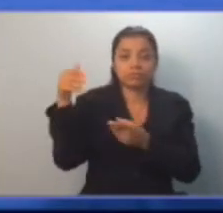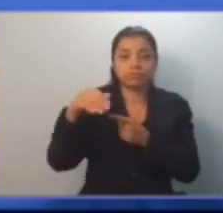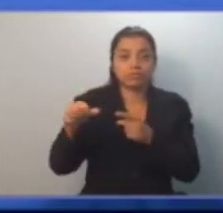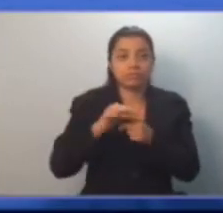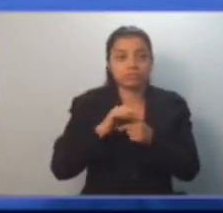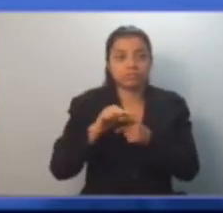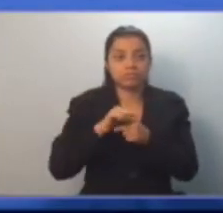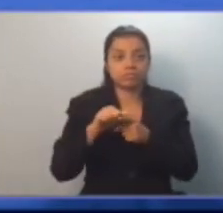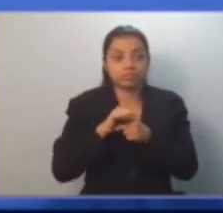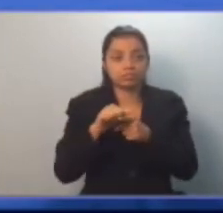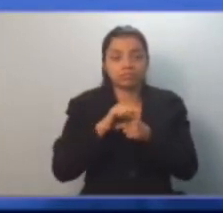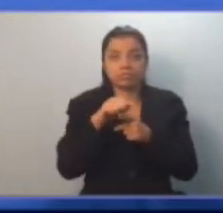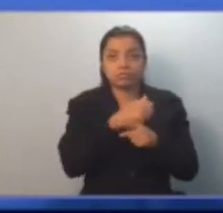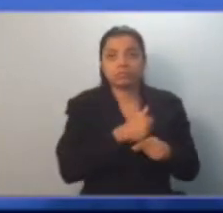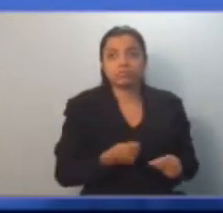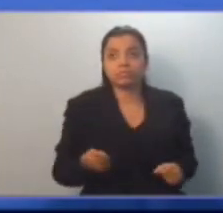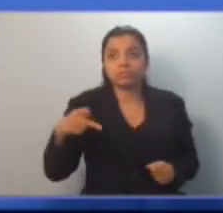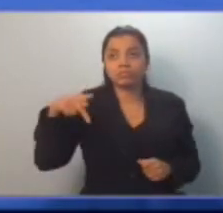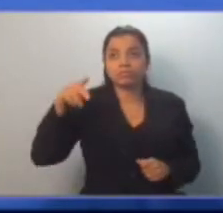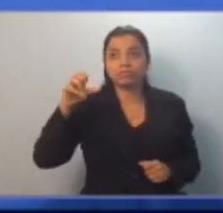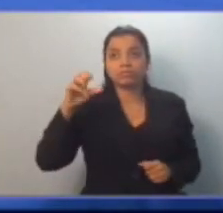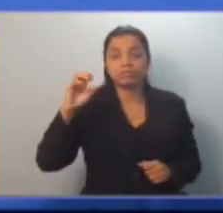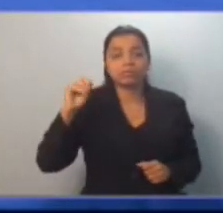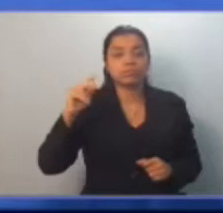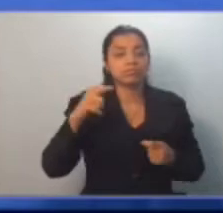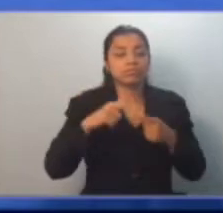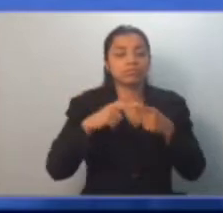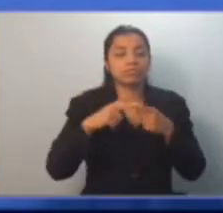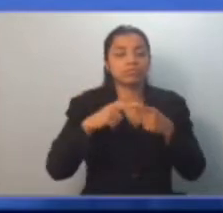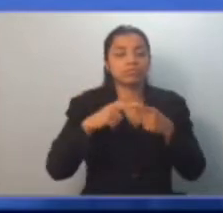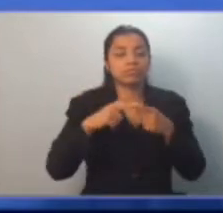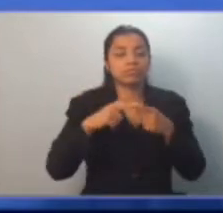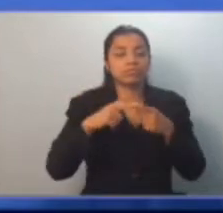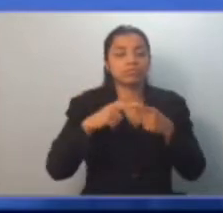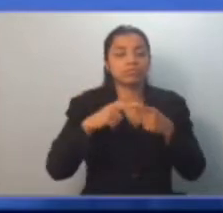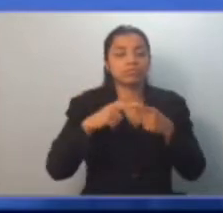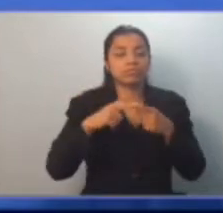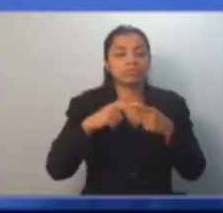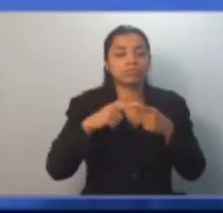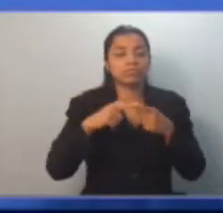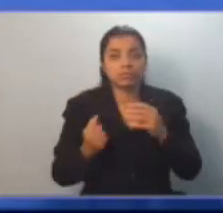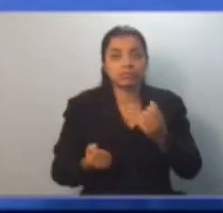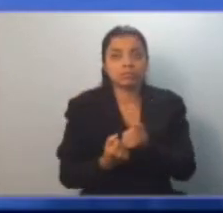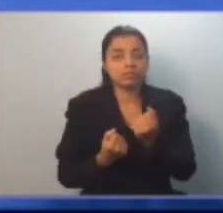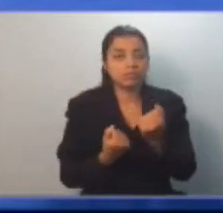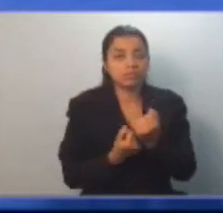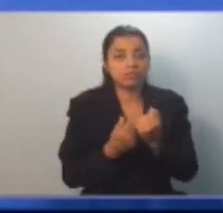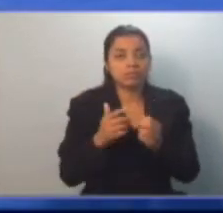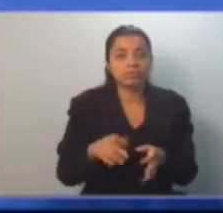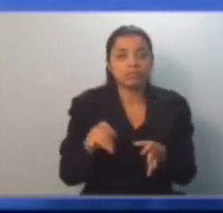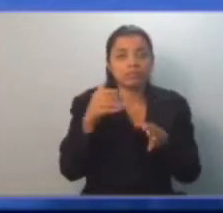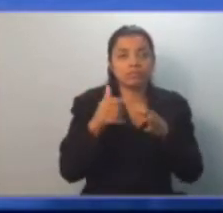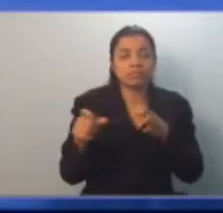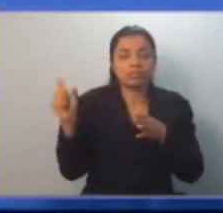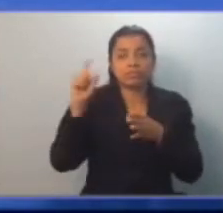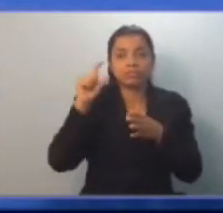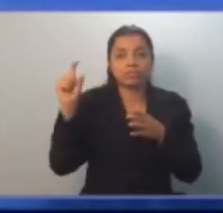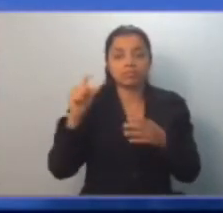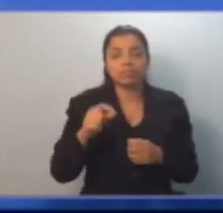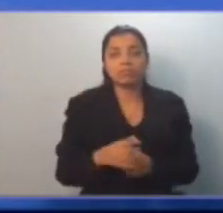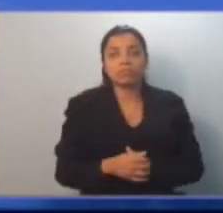la Procuraduría lleguen a colaborarnos, de la Fiscalía, y nosotros colaborar también con estas instituciones.